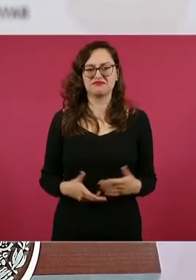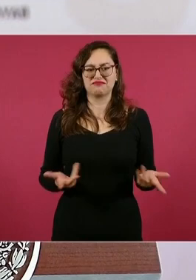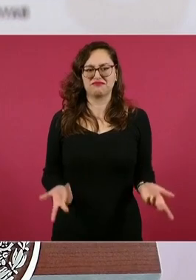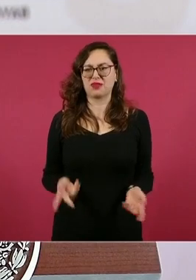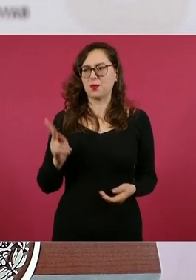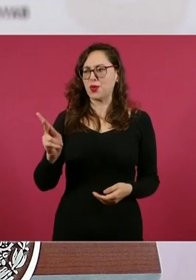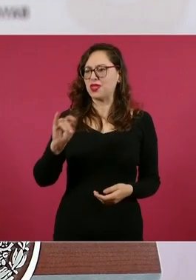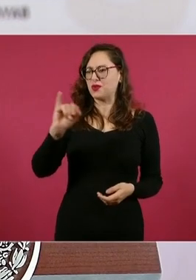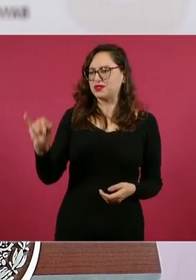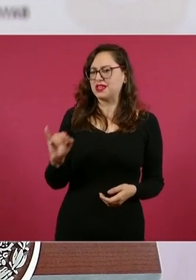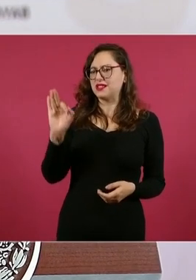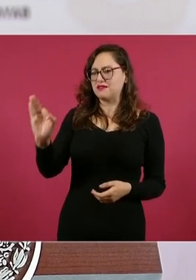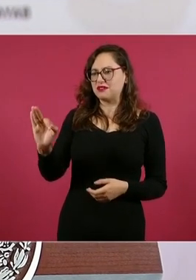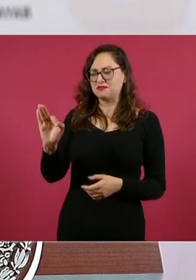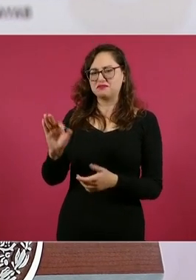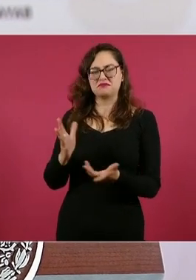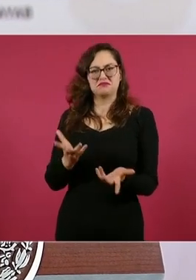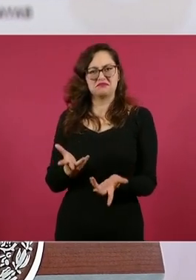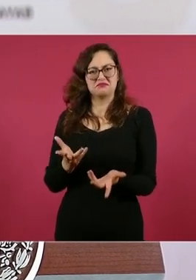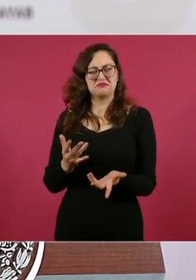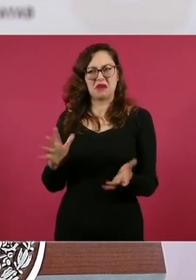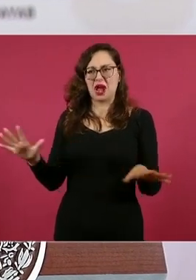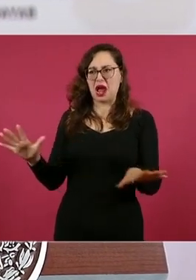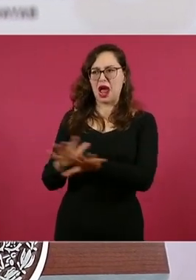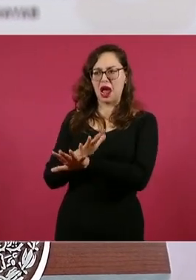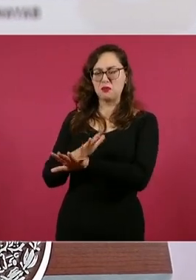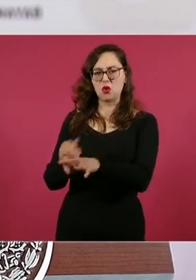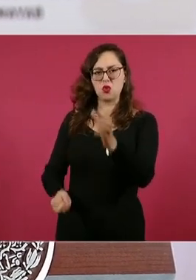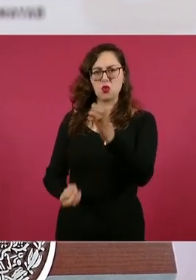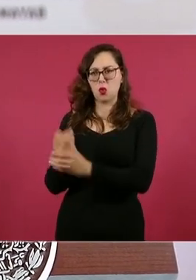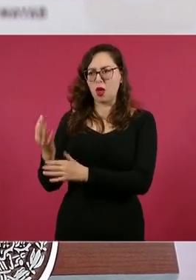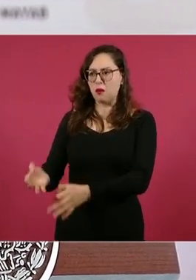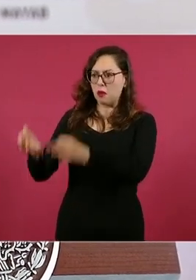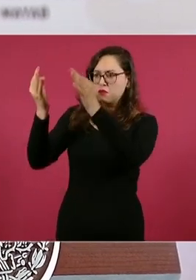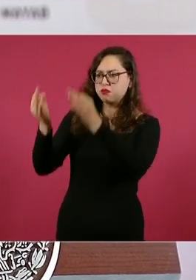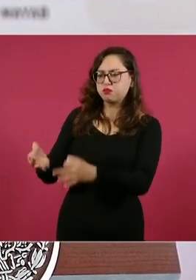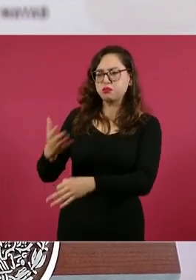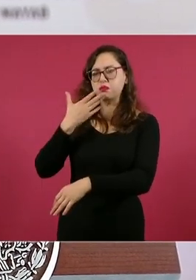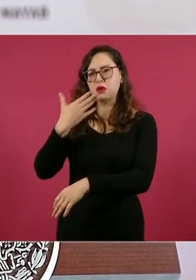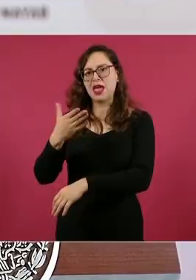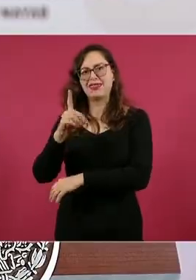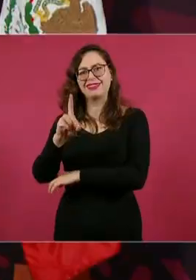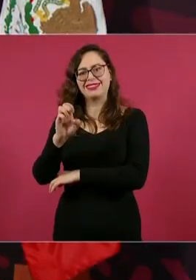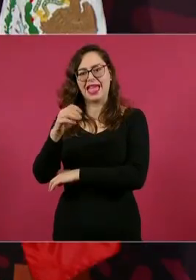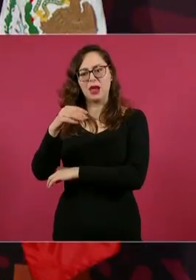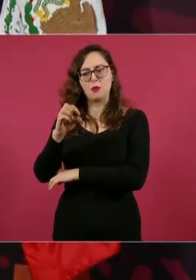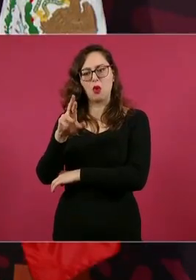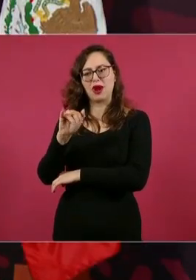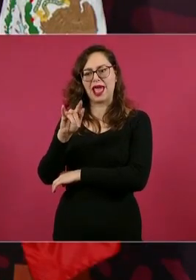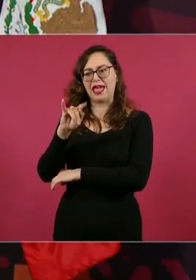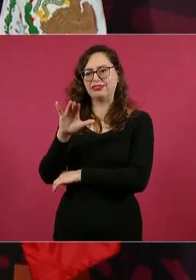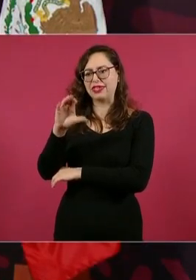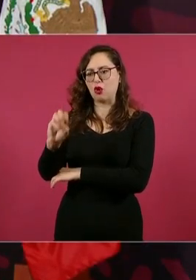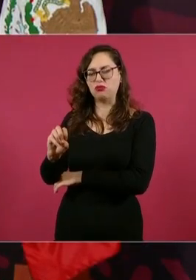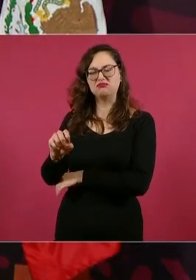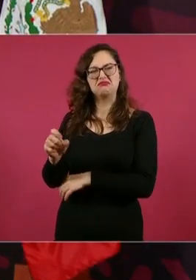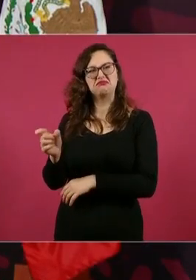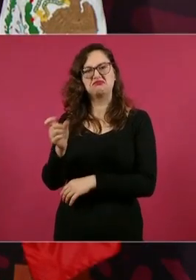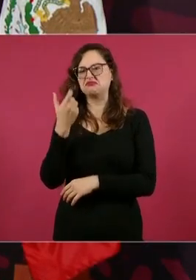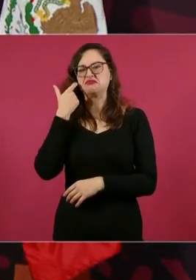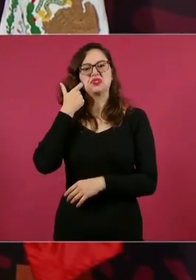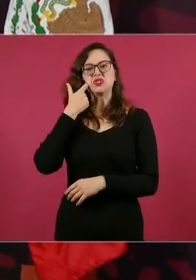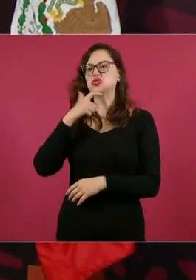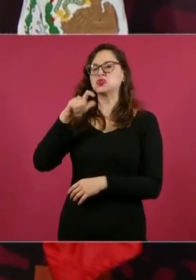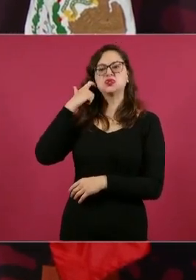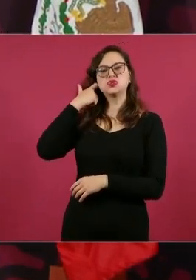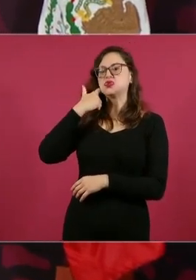poder judicial ahora están hablando jueces magistrados ministros